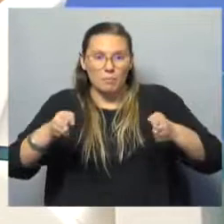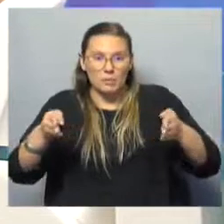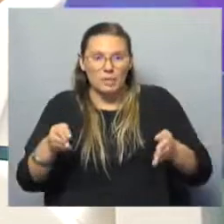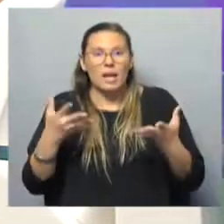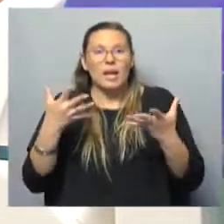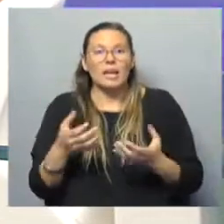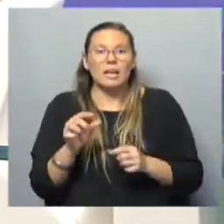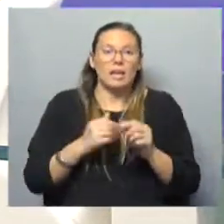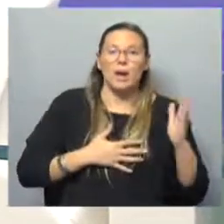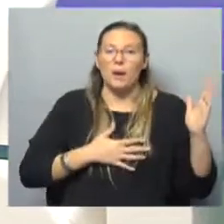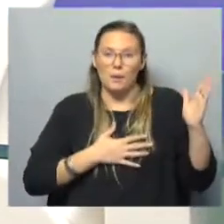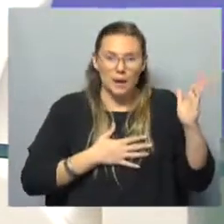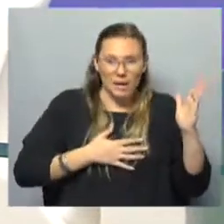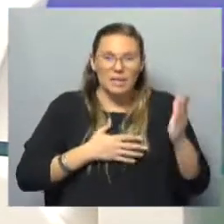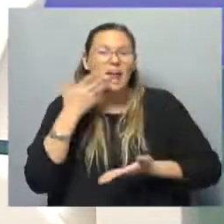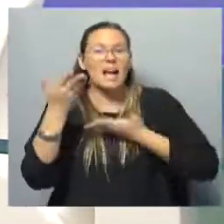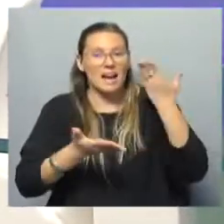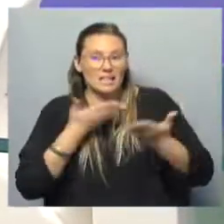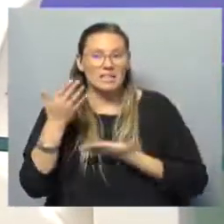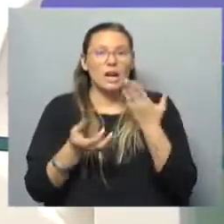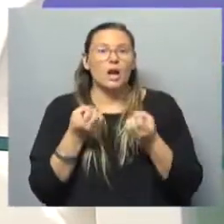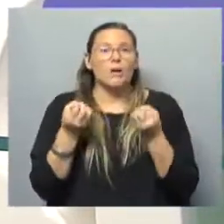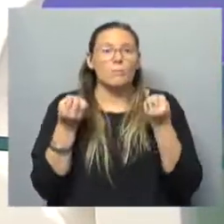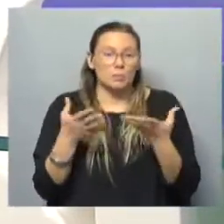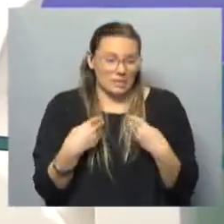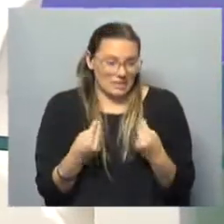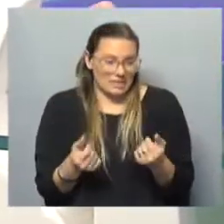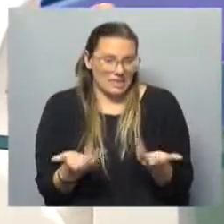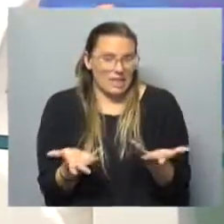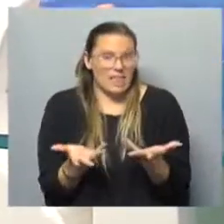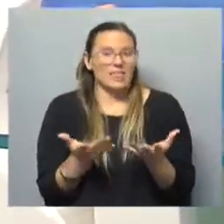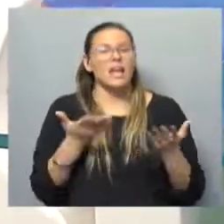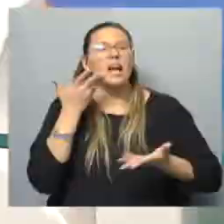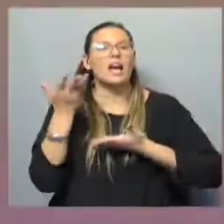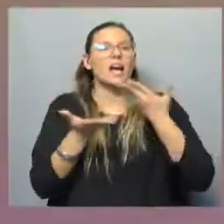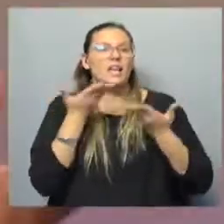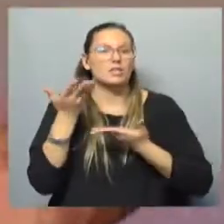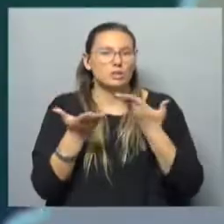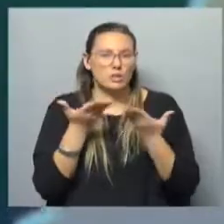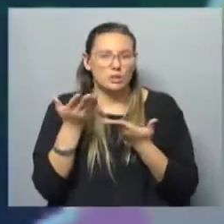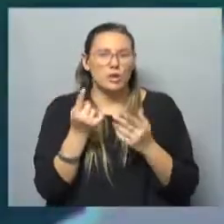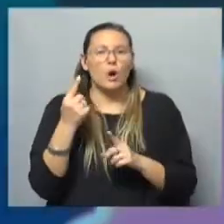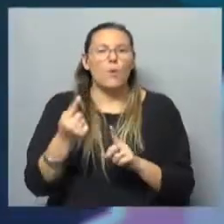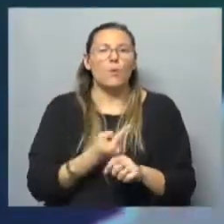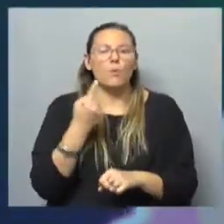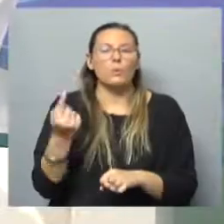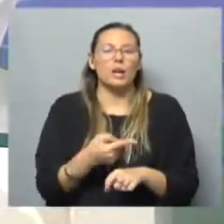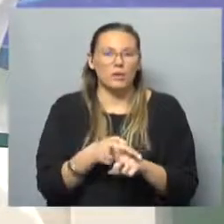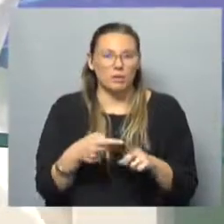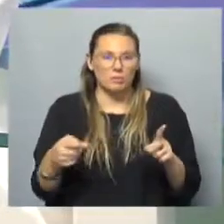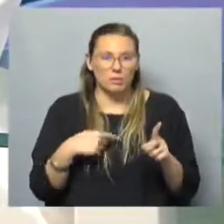a querer tirar un pasito, vas a querer cantar. Total. Porque es lo que genera un repertorio increíble. Una hora y media de show.